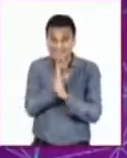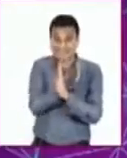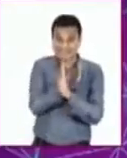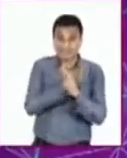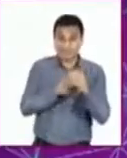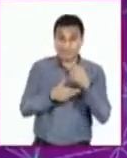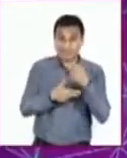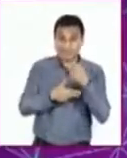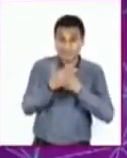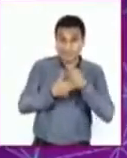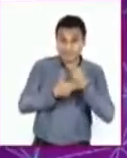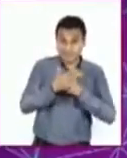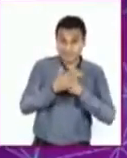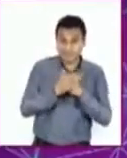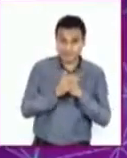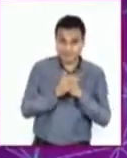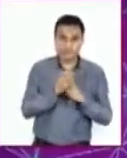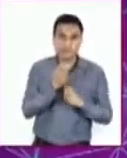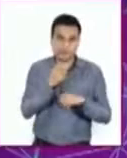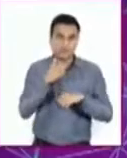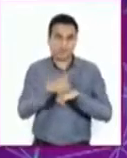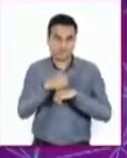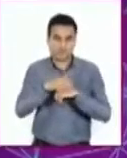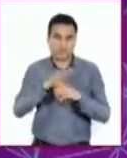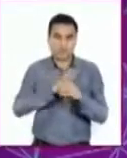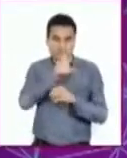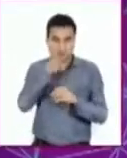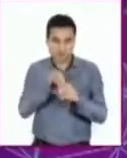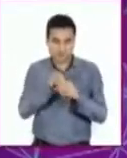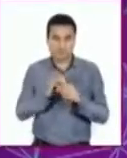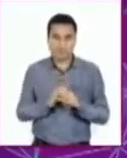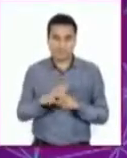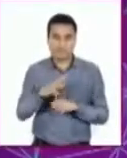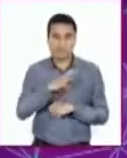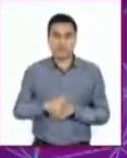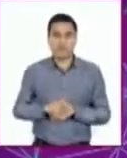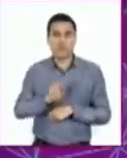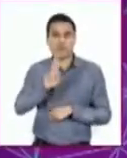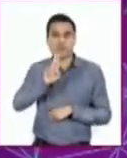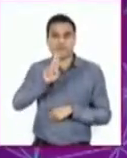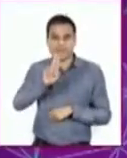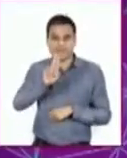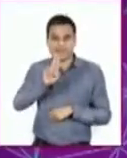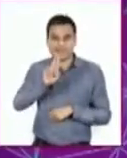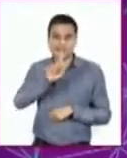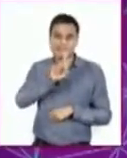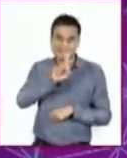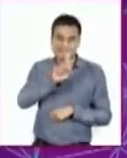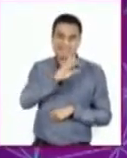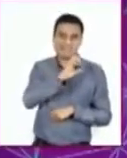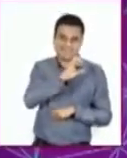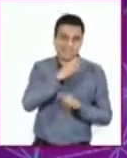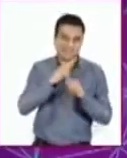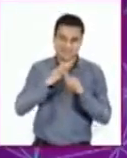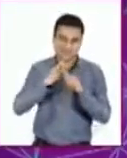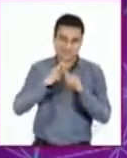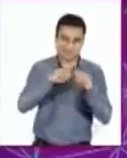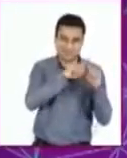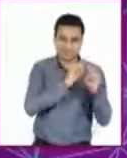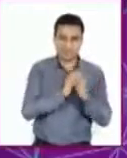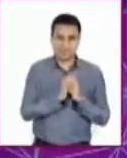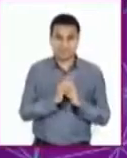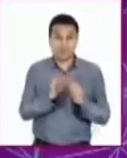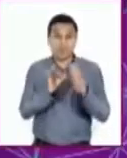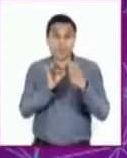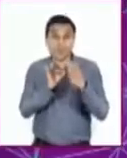posicional es primero las unidades, luego las decenas y así sucesivamente. Del